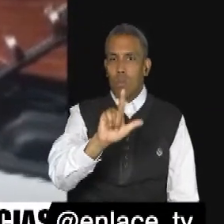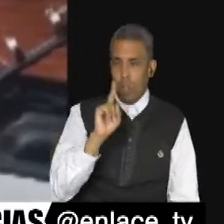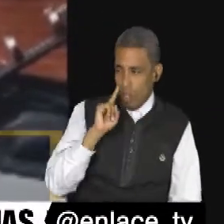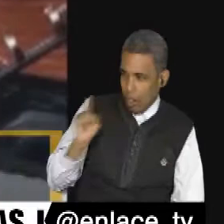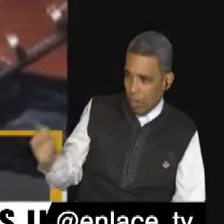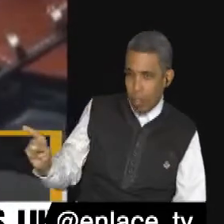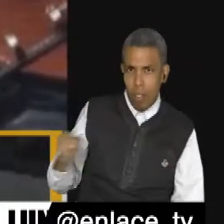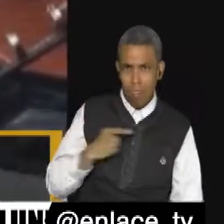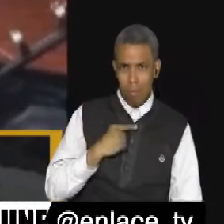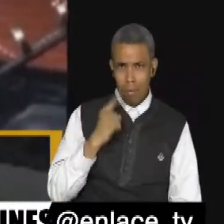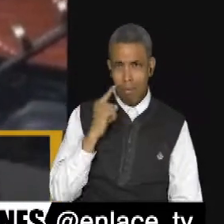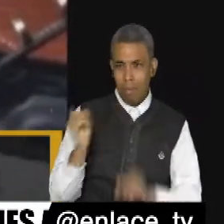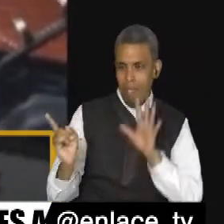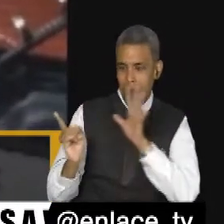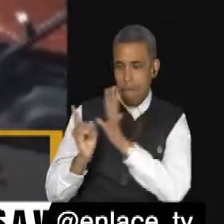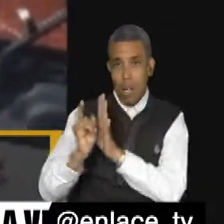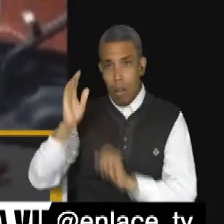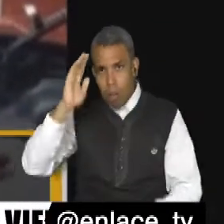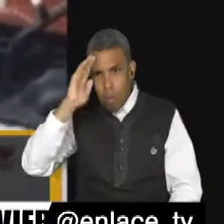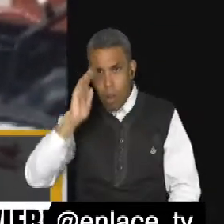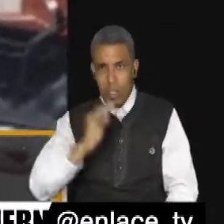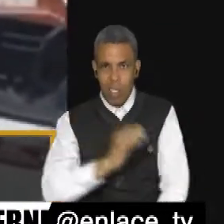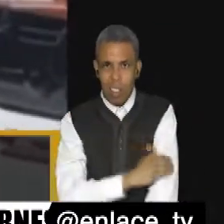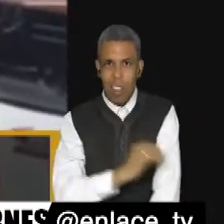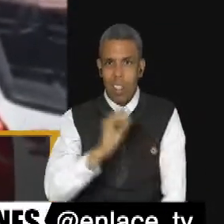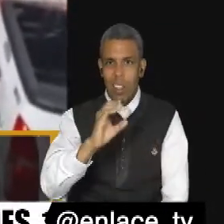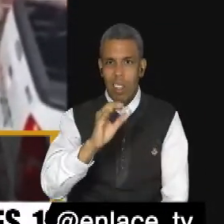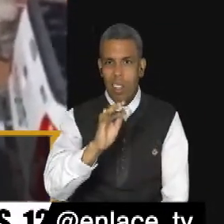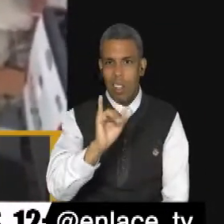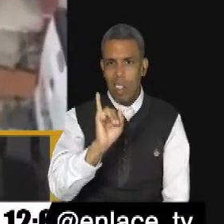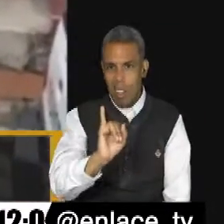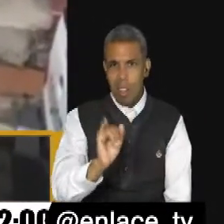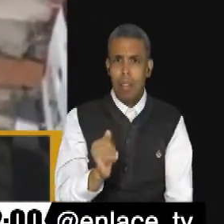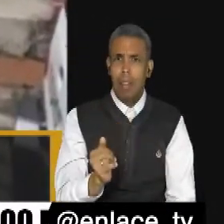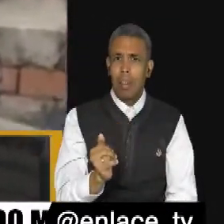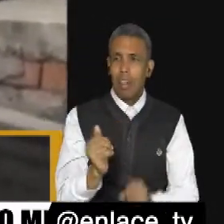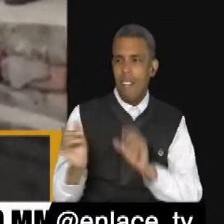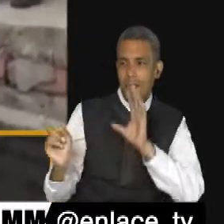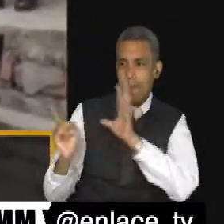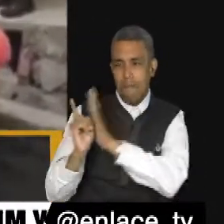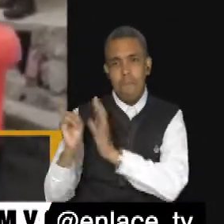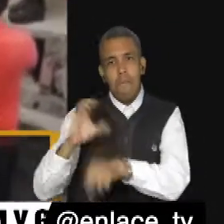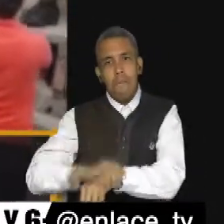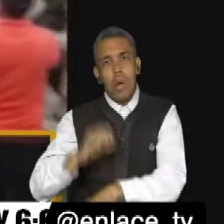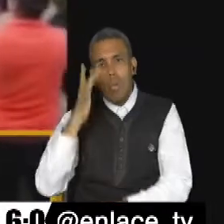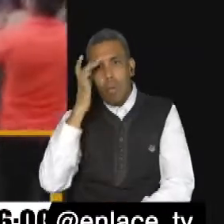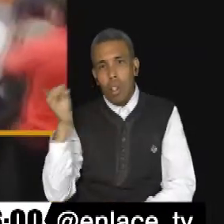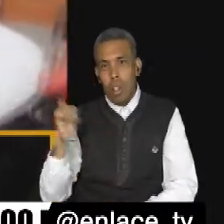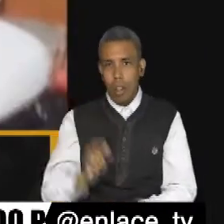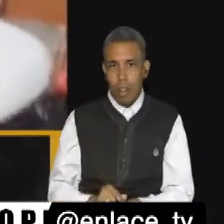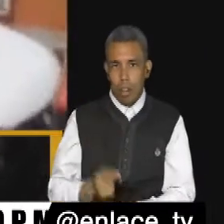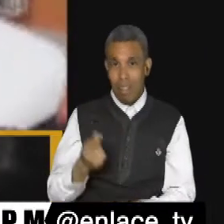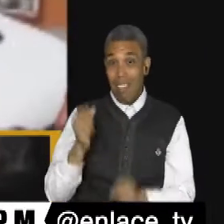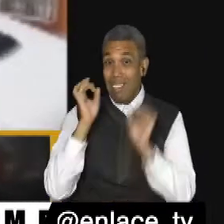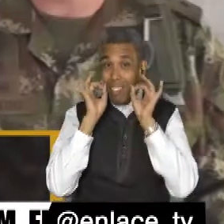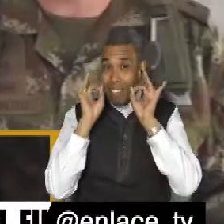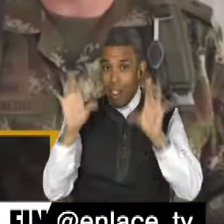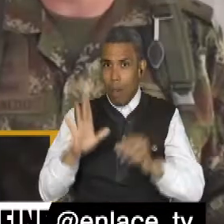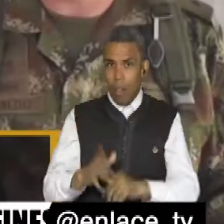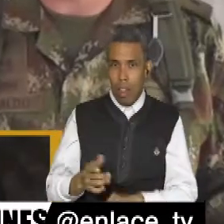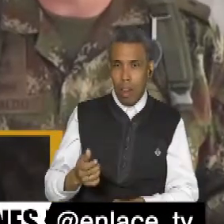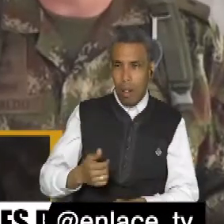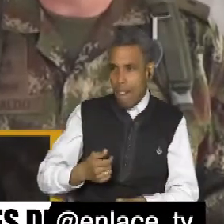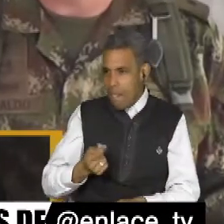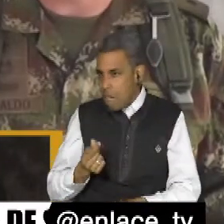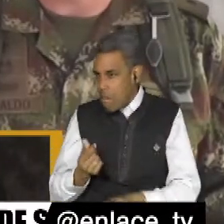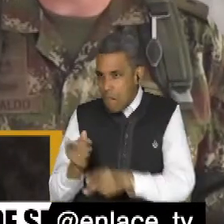CTI, Fiscalía, Policía y Gaula Militar del Ejército Nacional para capturarlo por el delito de extorsión agravada. La Fiscalía